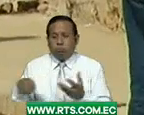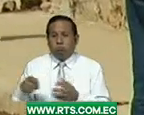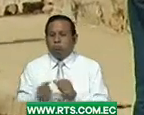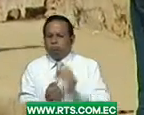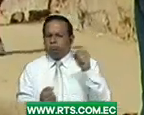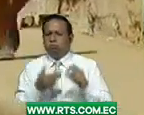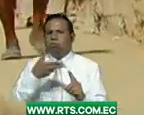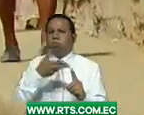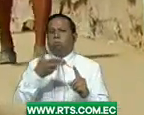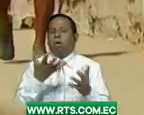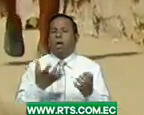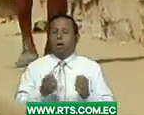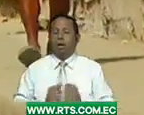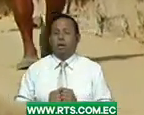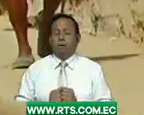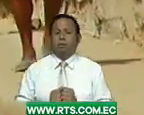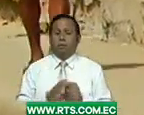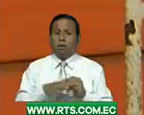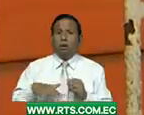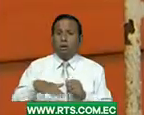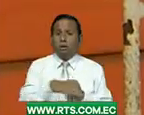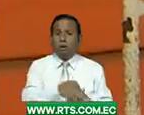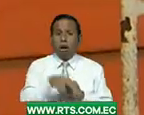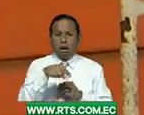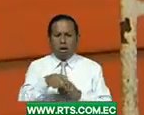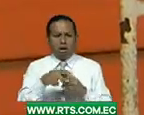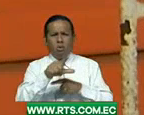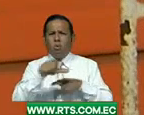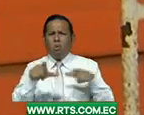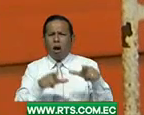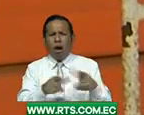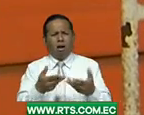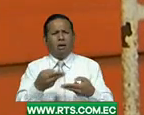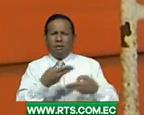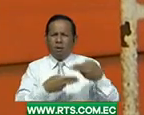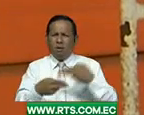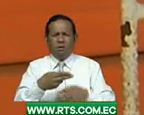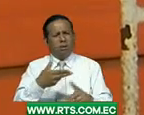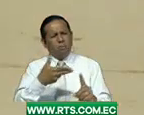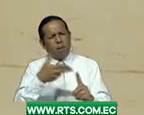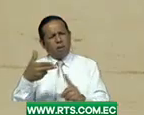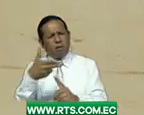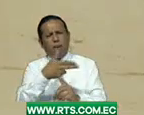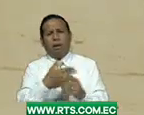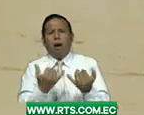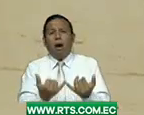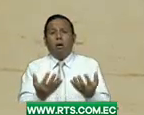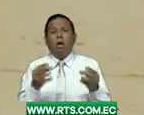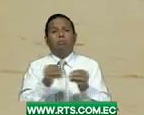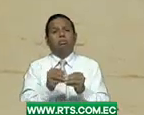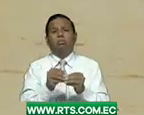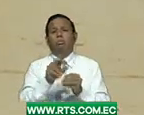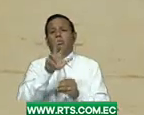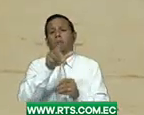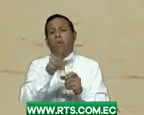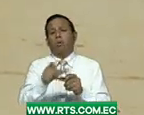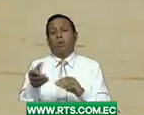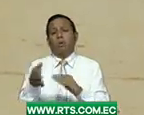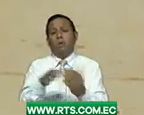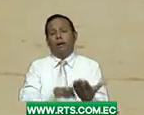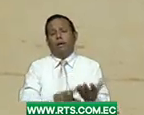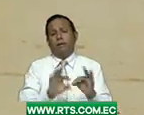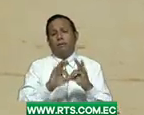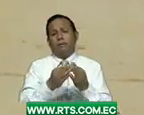ese barrio se pudo evidenciar el ingreso de balas en locales comerciales, en un caso que dejó 3 fallecidos el mismo núcleo familiar en